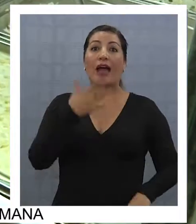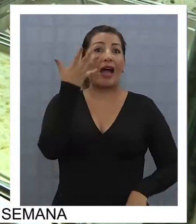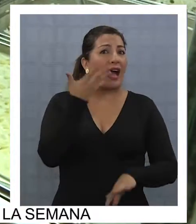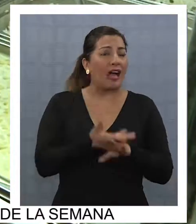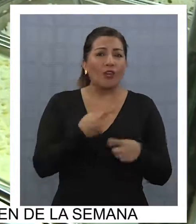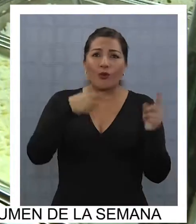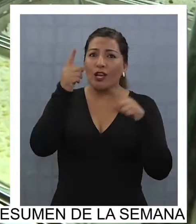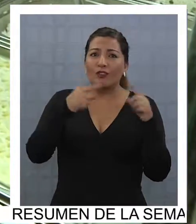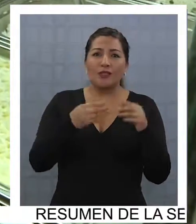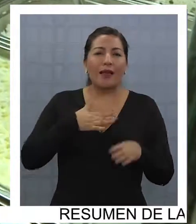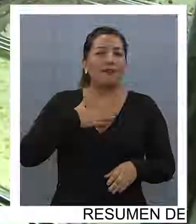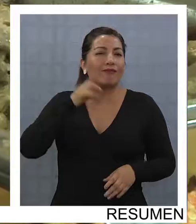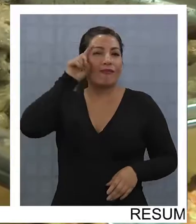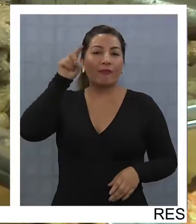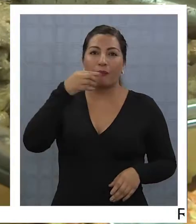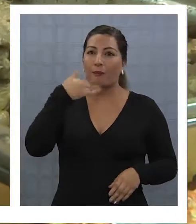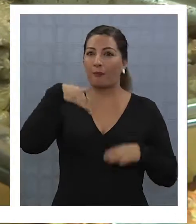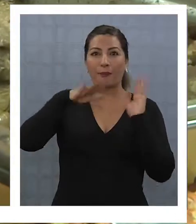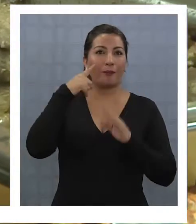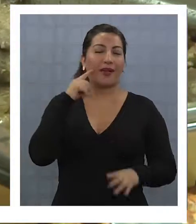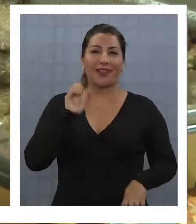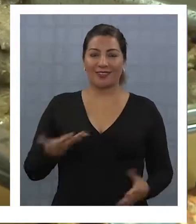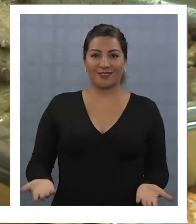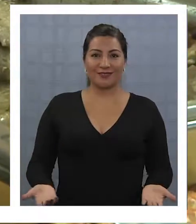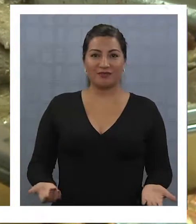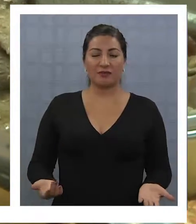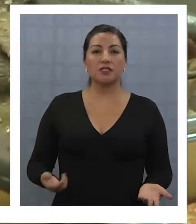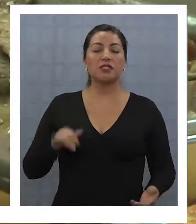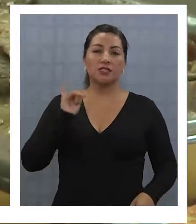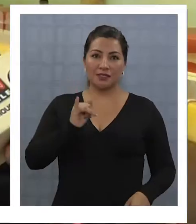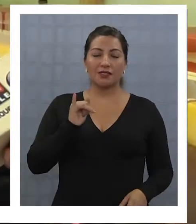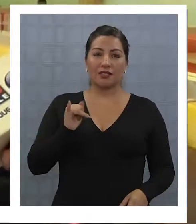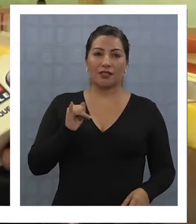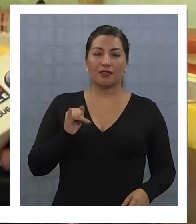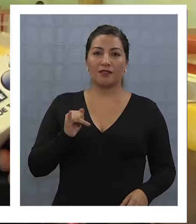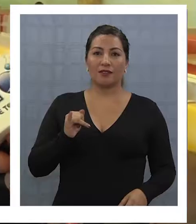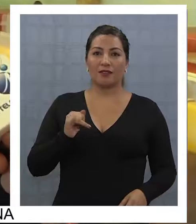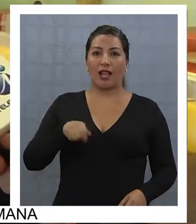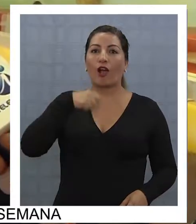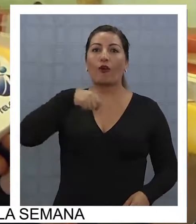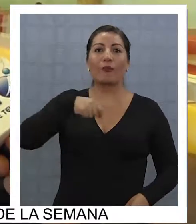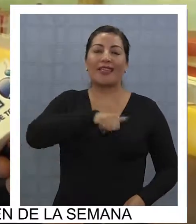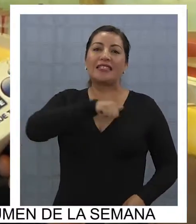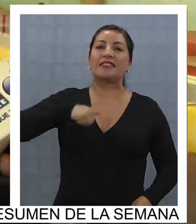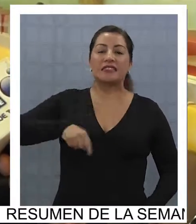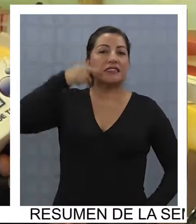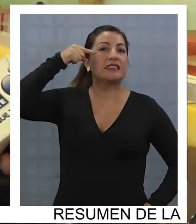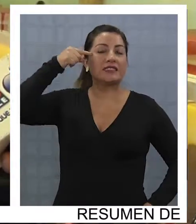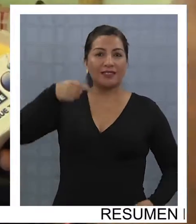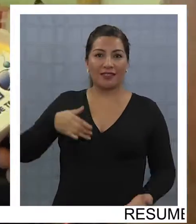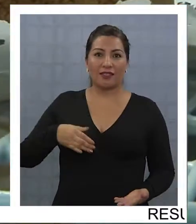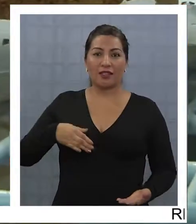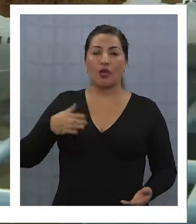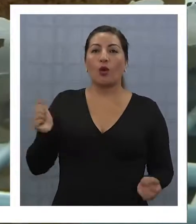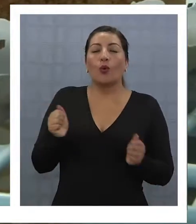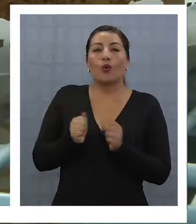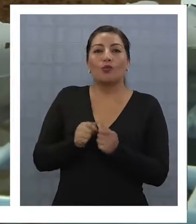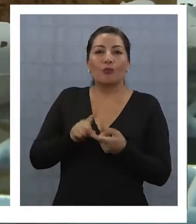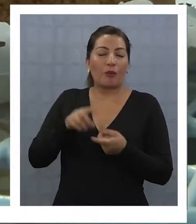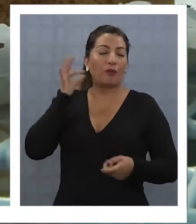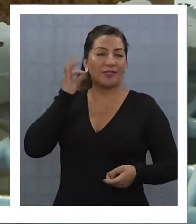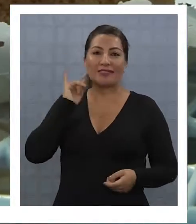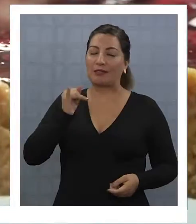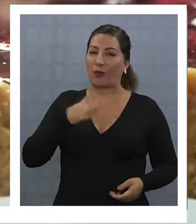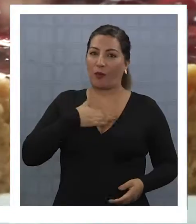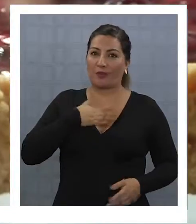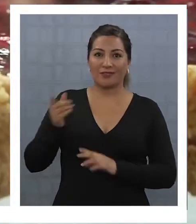cosa, que hayas encontrado más rico que el resto? Sí, en este caso la comida china, digamos, que es la que con mi señora siempre apetecemos. Las